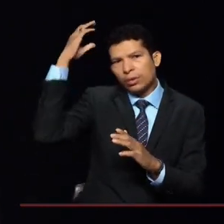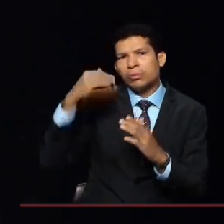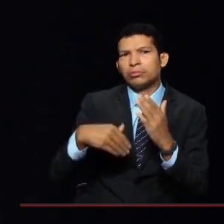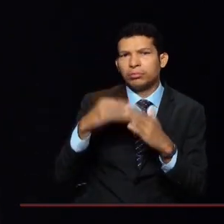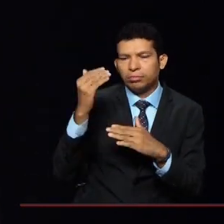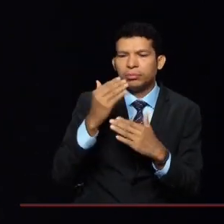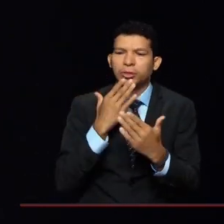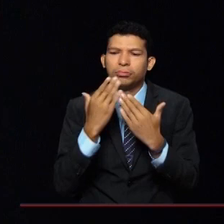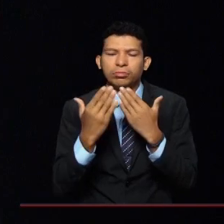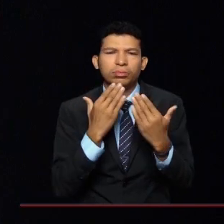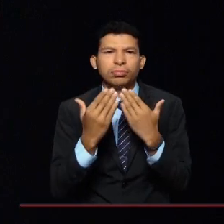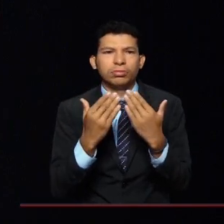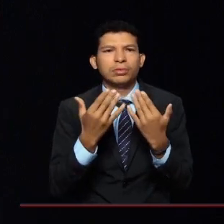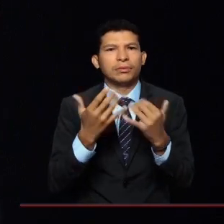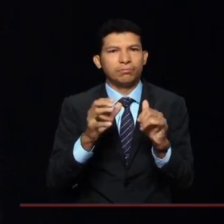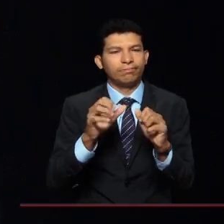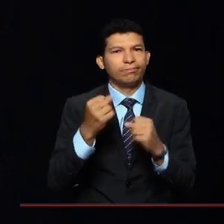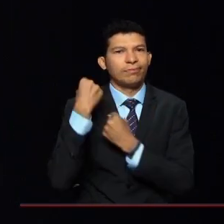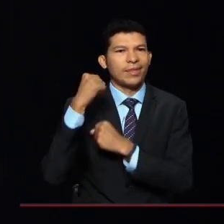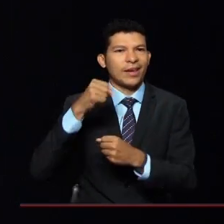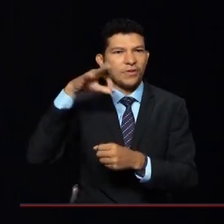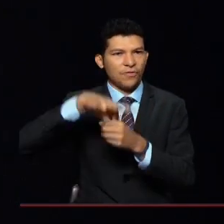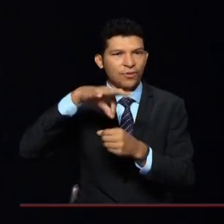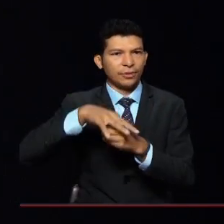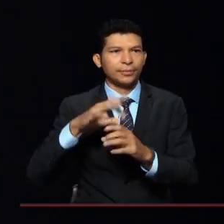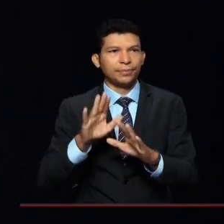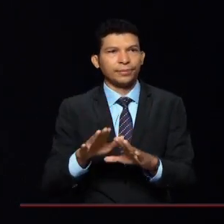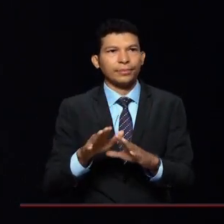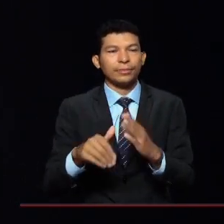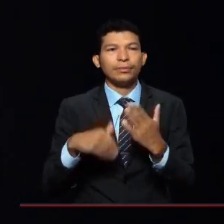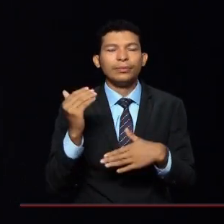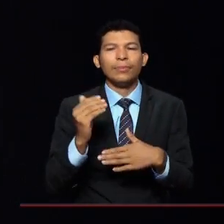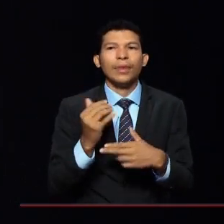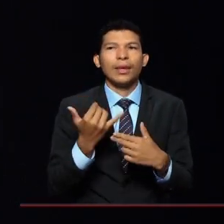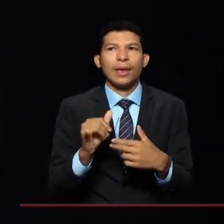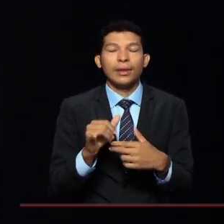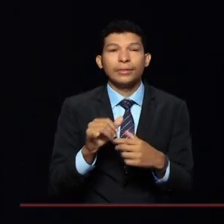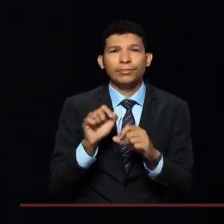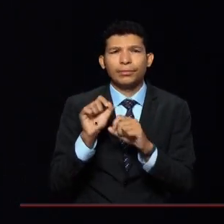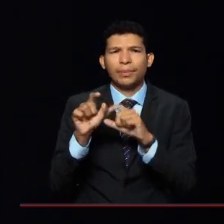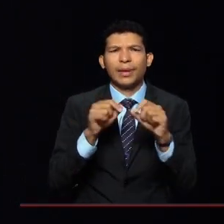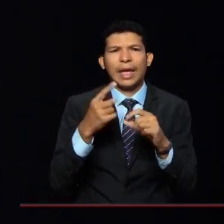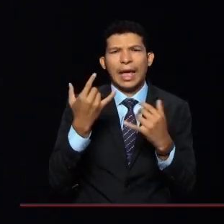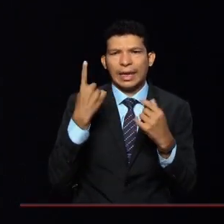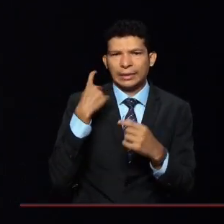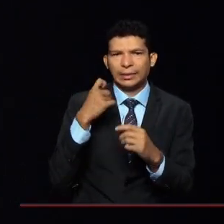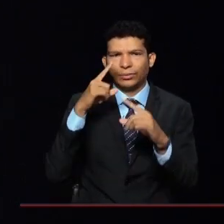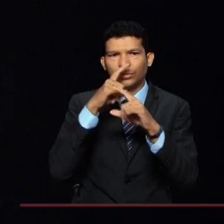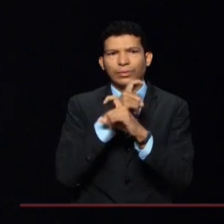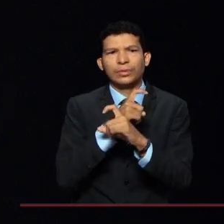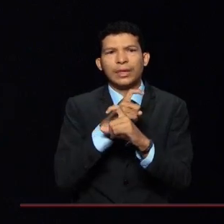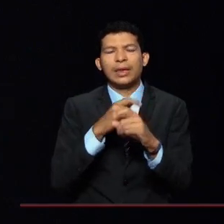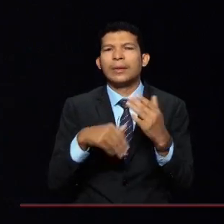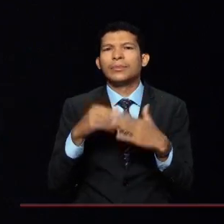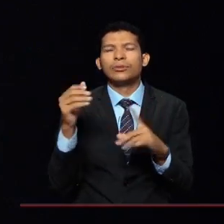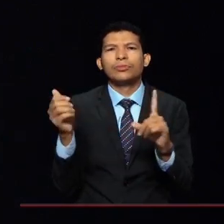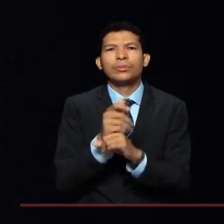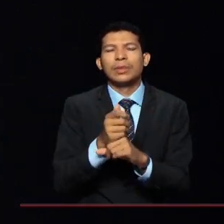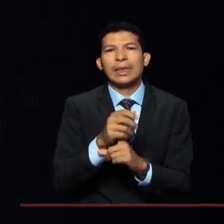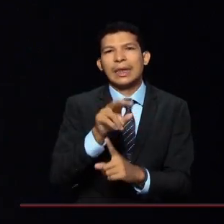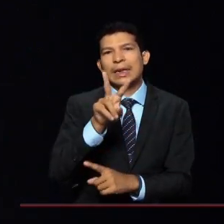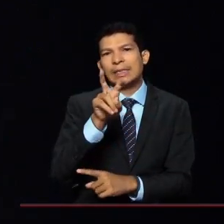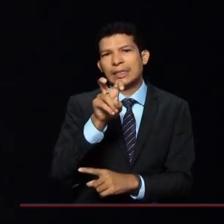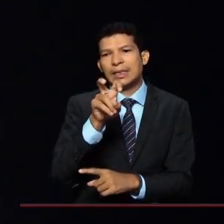a ganarse ese voto. Y ahí es donde hay el viraje. En cuanto a las encuestas, anoche hice el análisis y me encontré de 7 encuestas que salieron en la